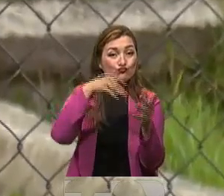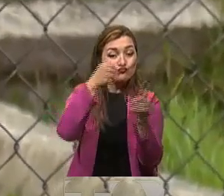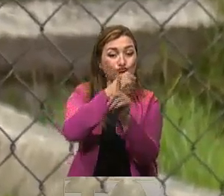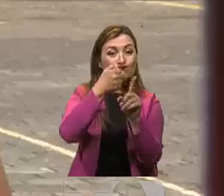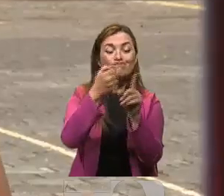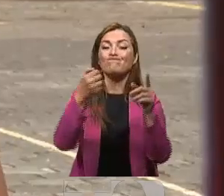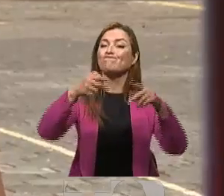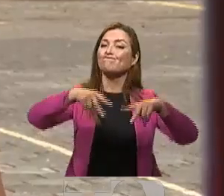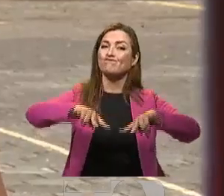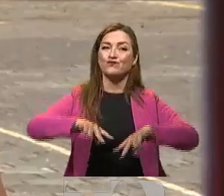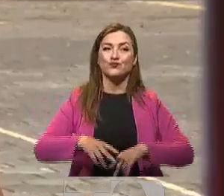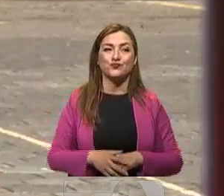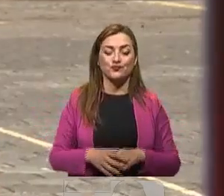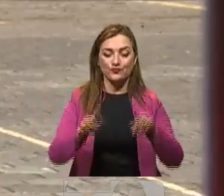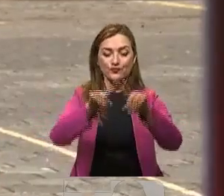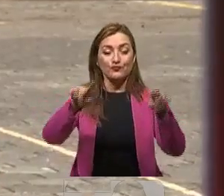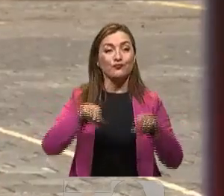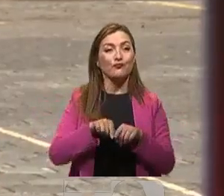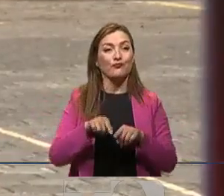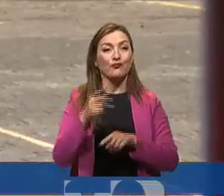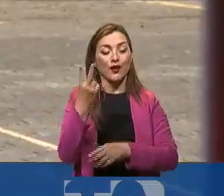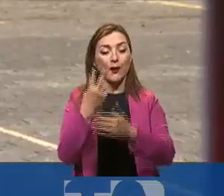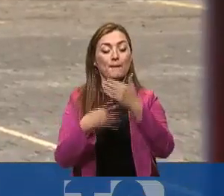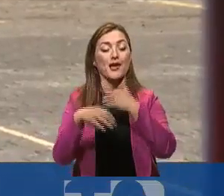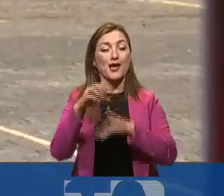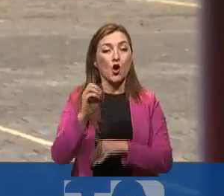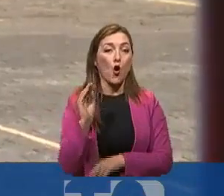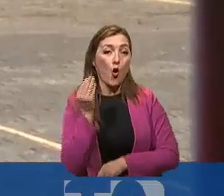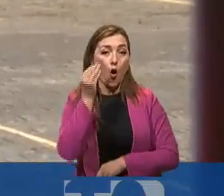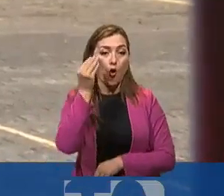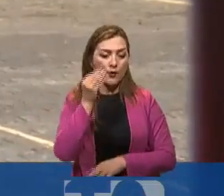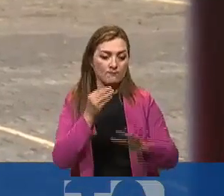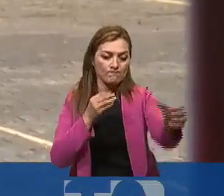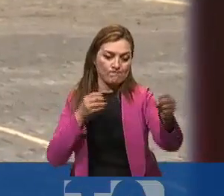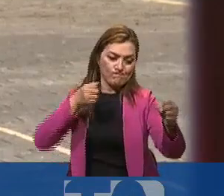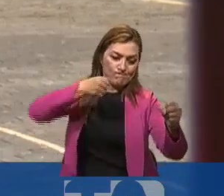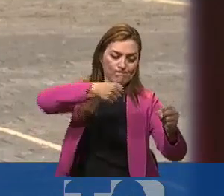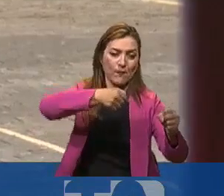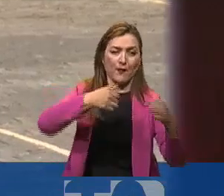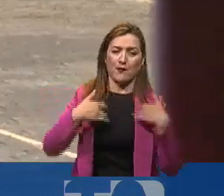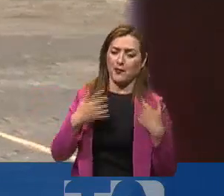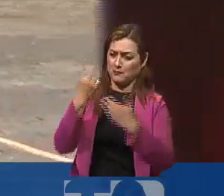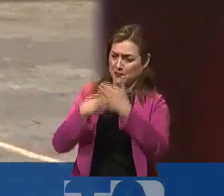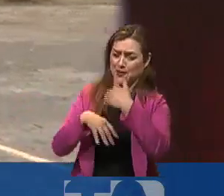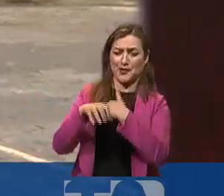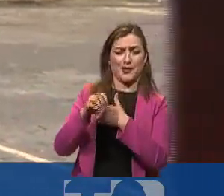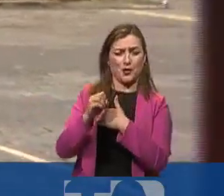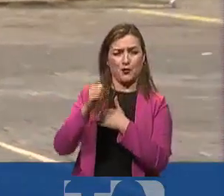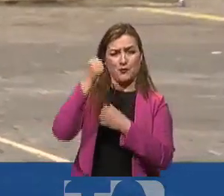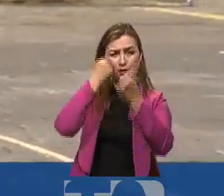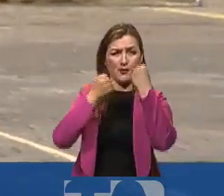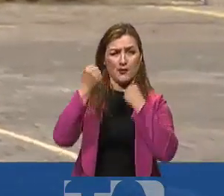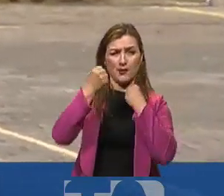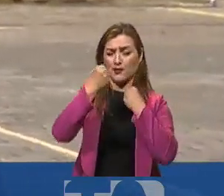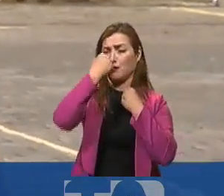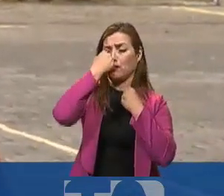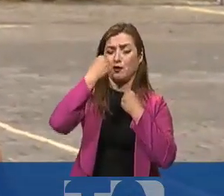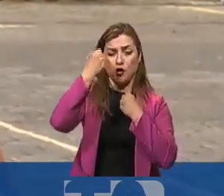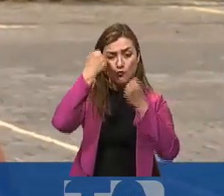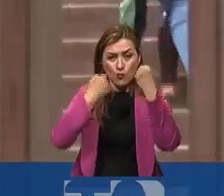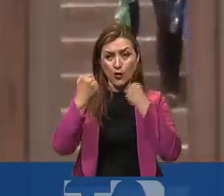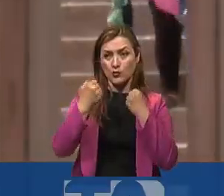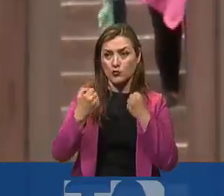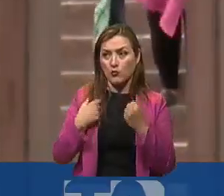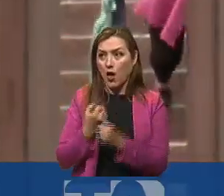en el plantel. Aquí en el patio le quisieron pegar a mi pequeño, unos jóvenes. Entonces yo no voy a esperar que mi hijo venga afectado, que venga roto la nariz, que venga algo para